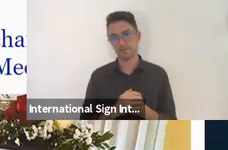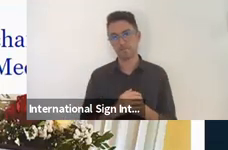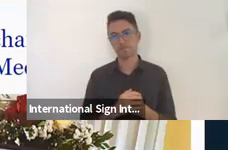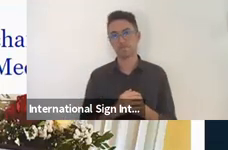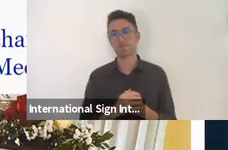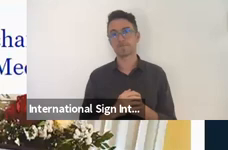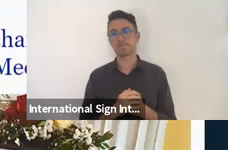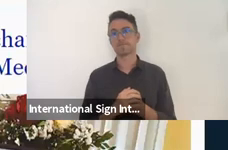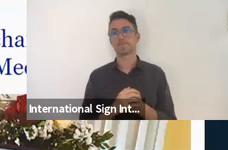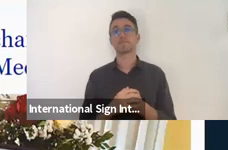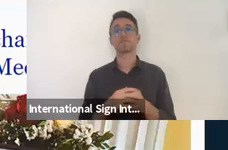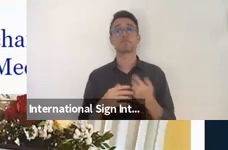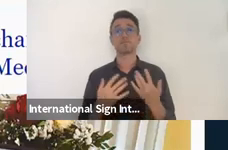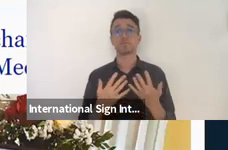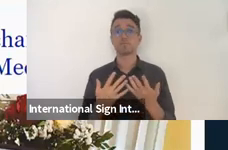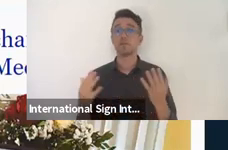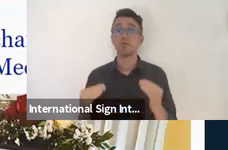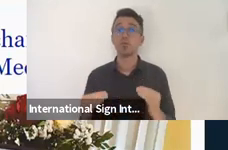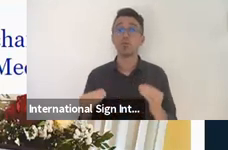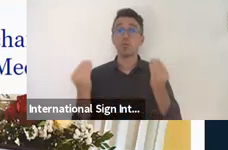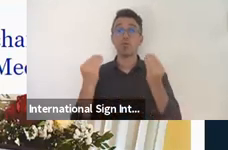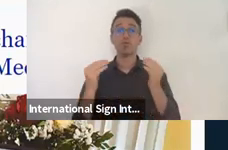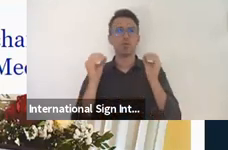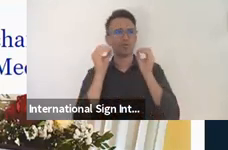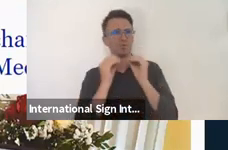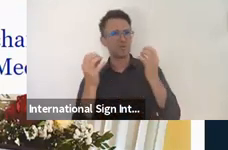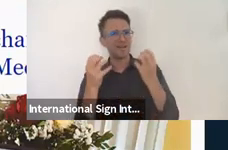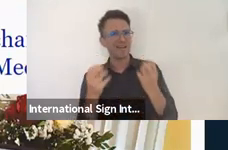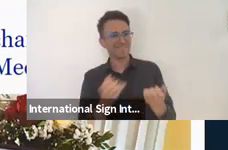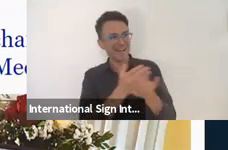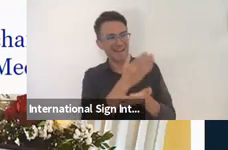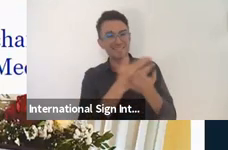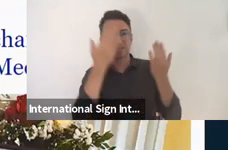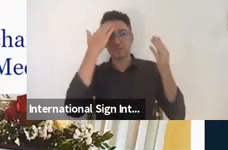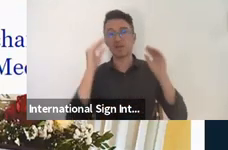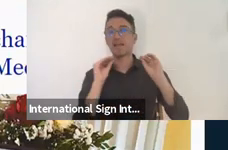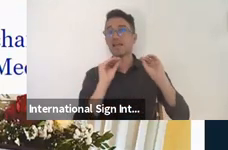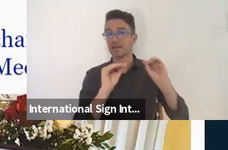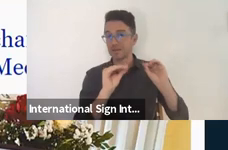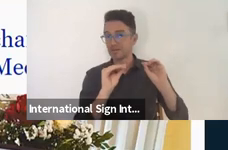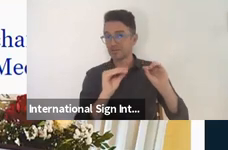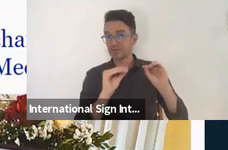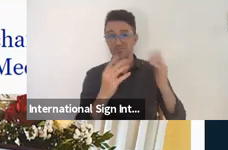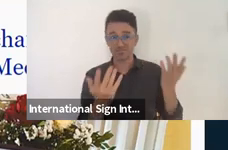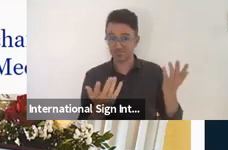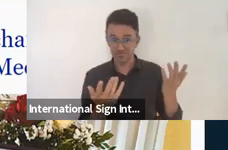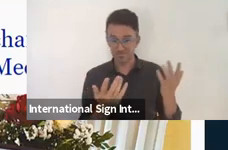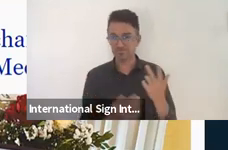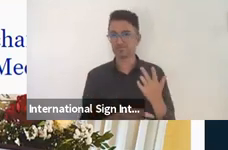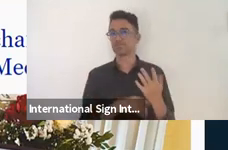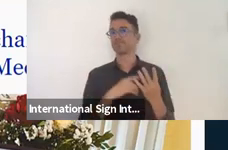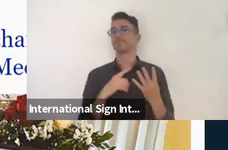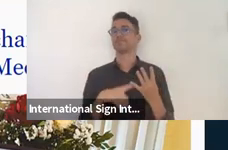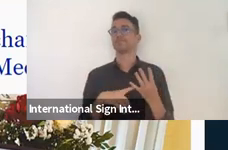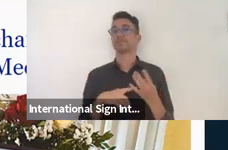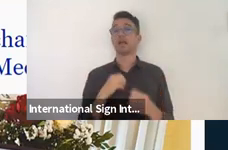y precarios. También vivimos en viviendas en alquiler, y las pocas personas que tienen viviendas